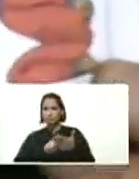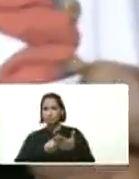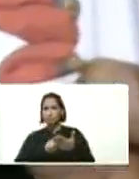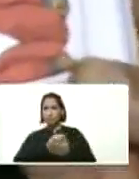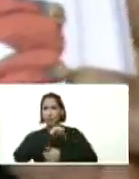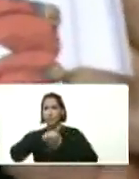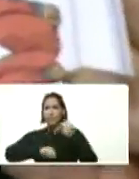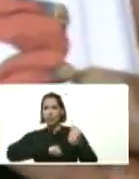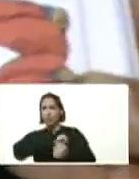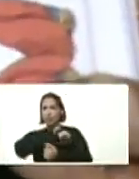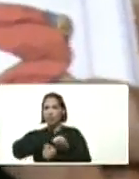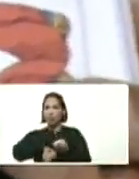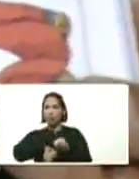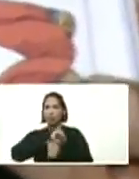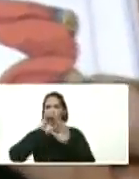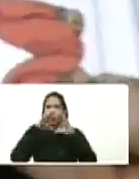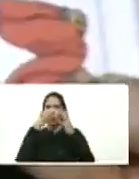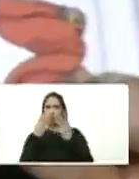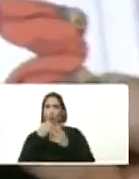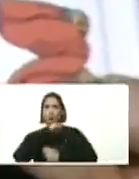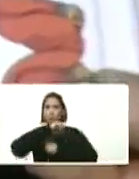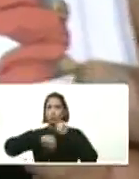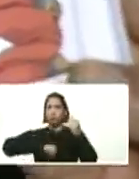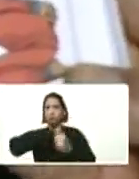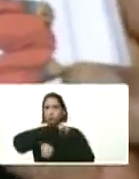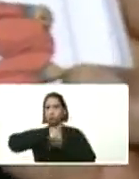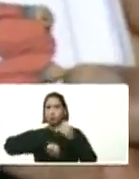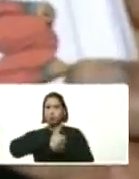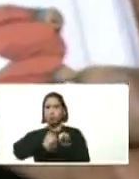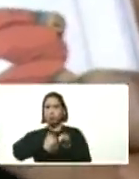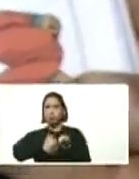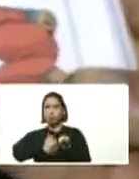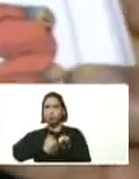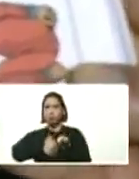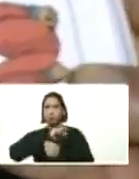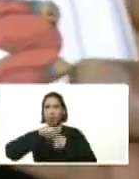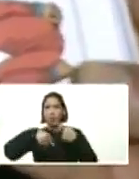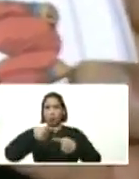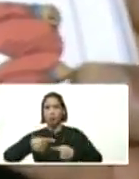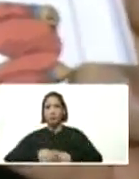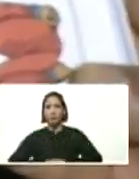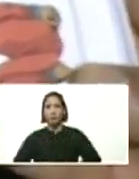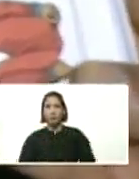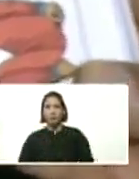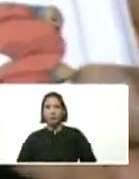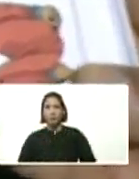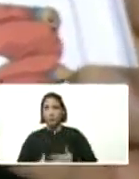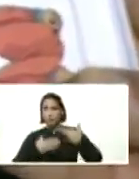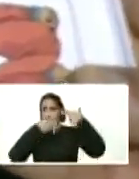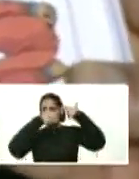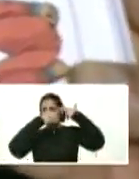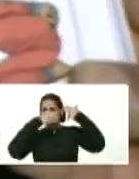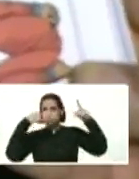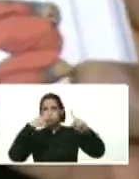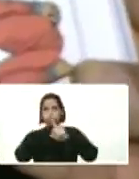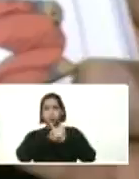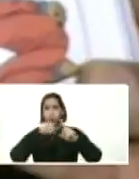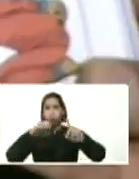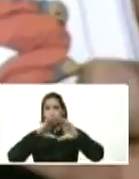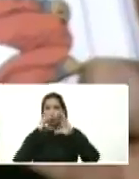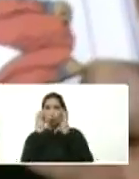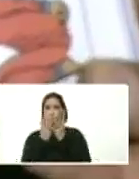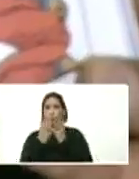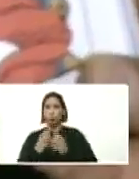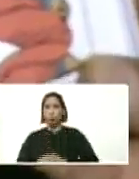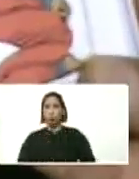amarrando el mundo, dominando el mundo. Y después, secuestrando y torturando.